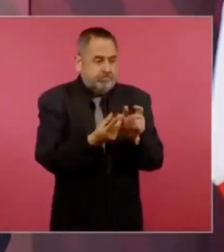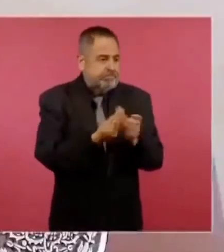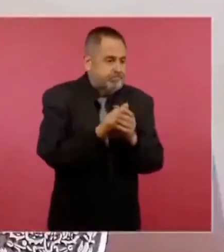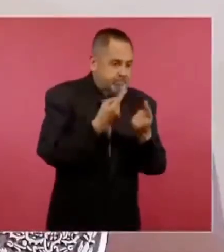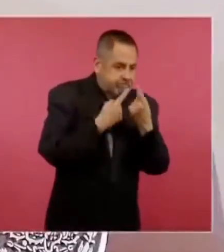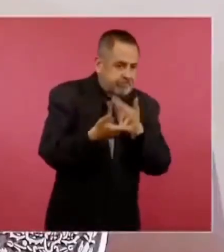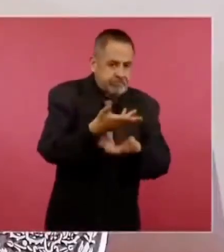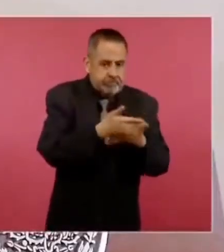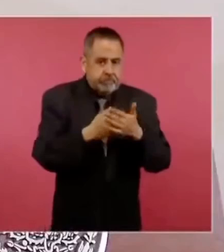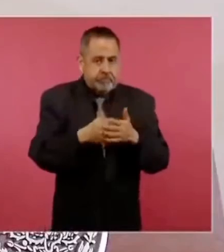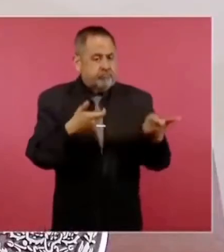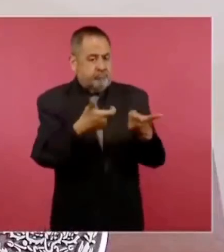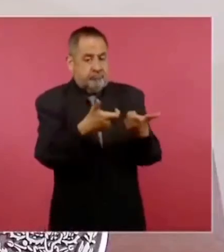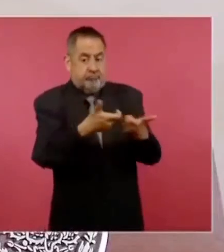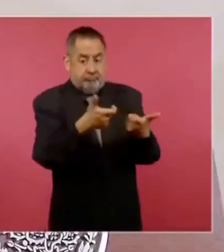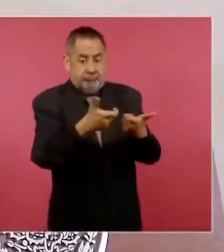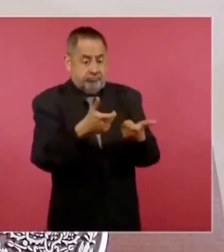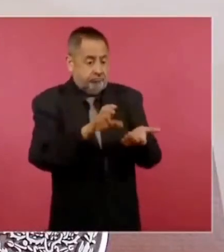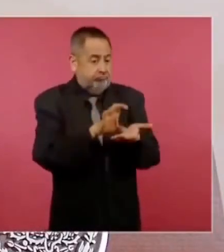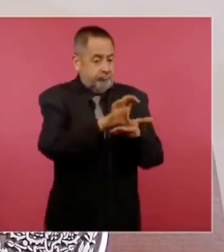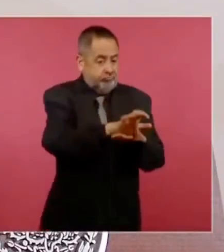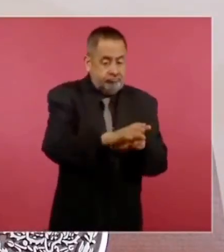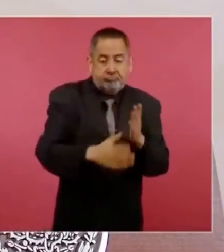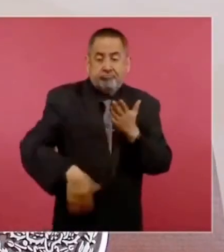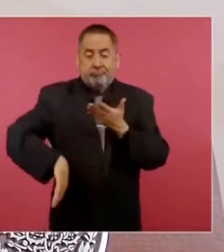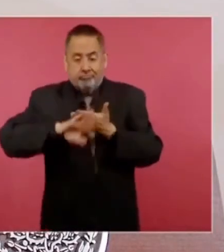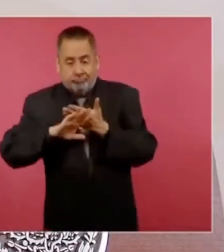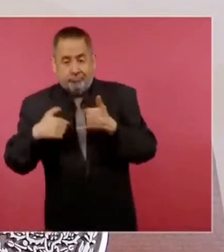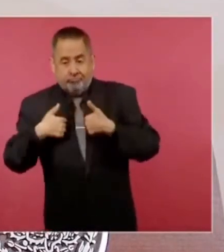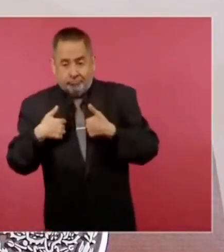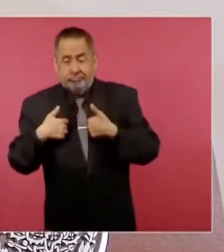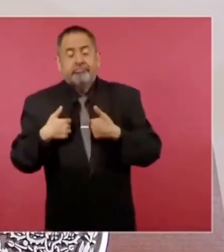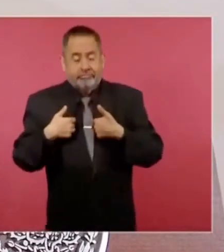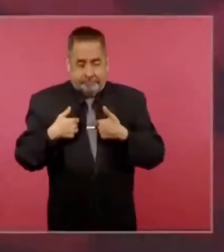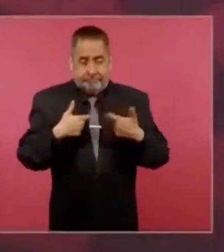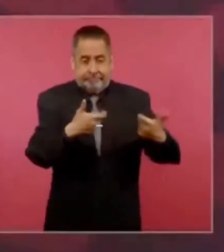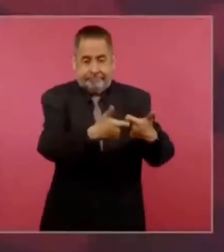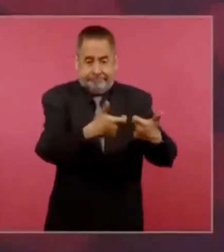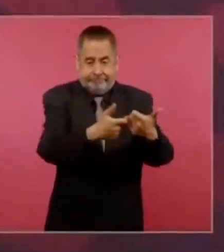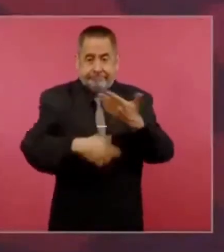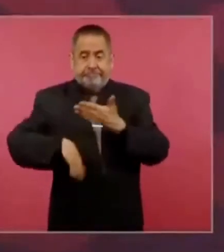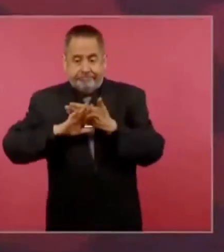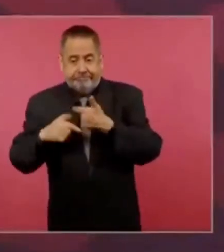que financiaban campañas en contra mía.